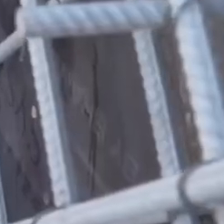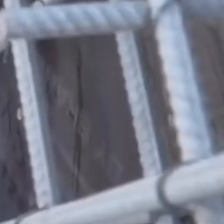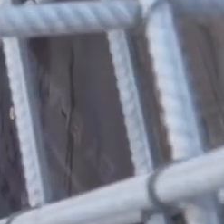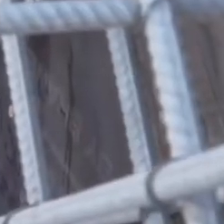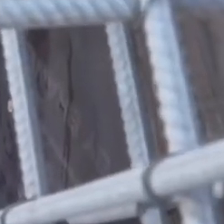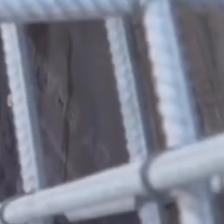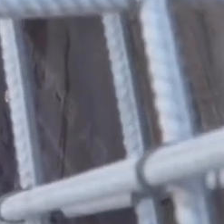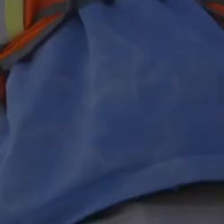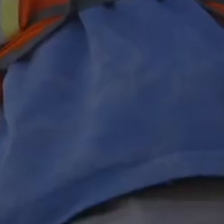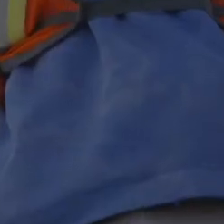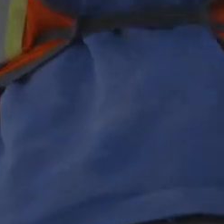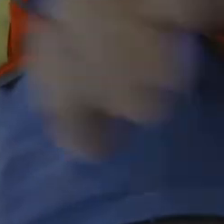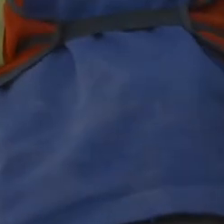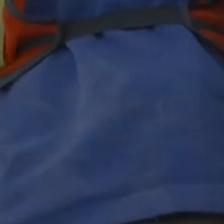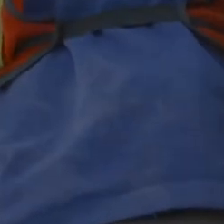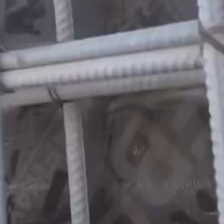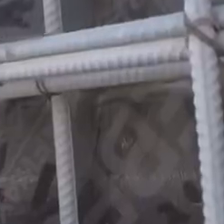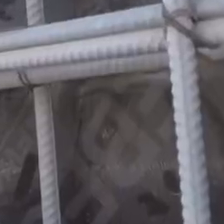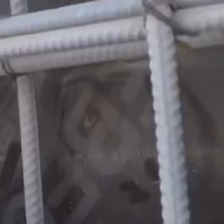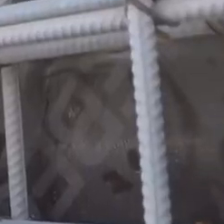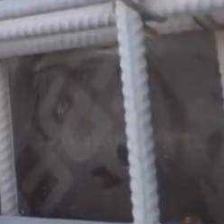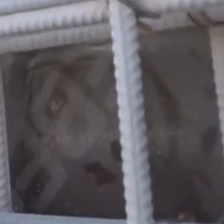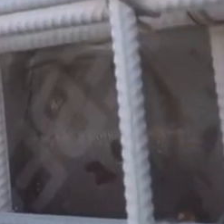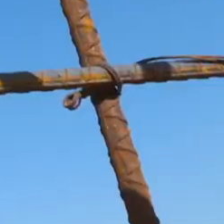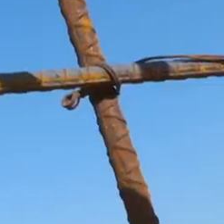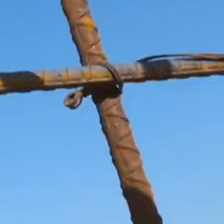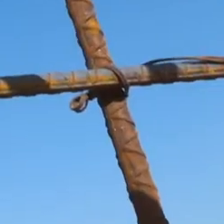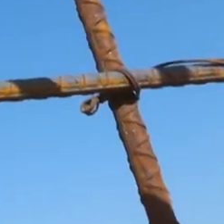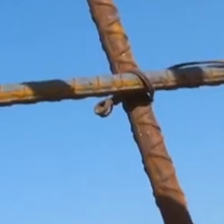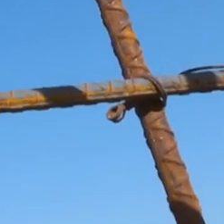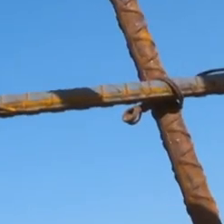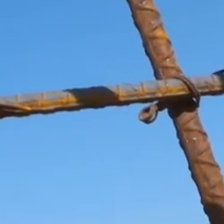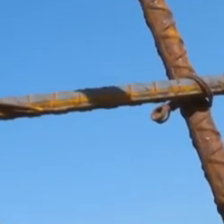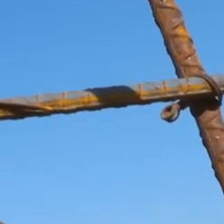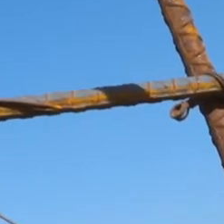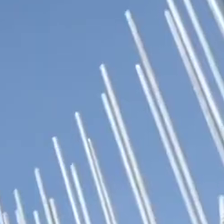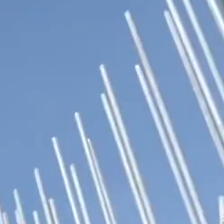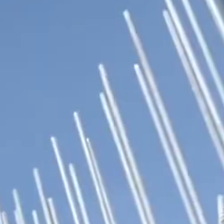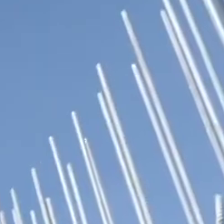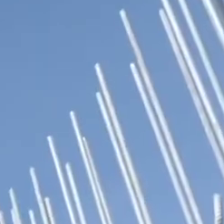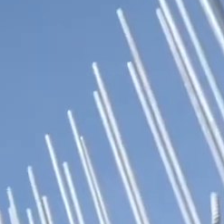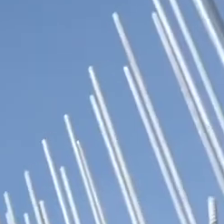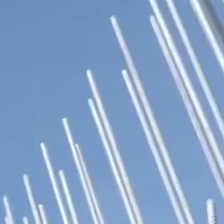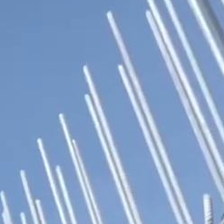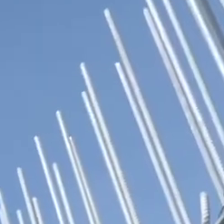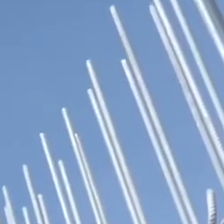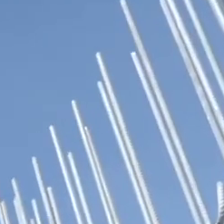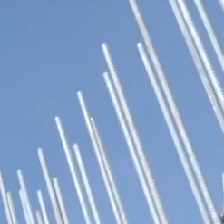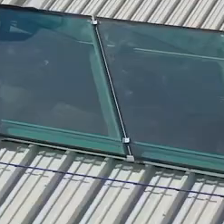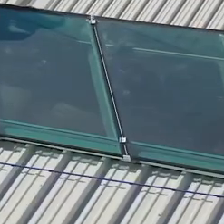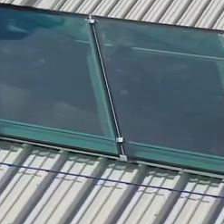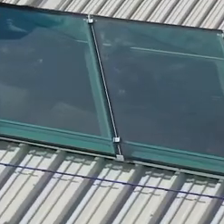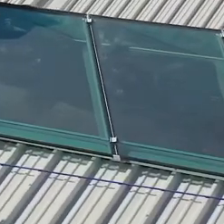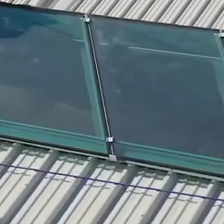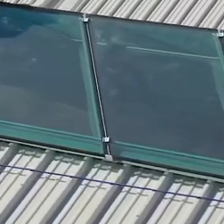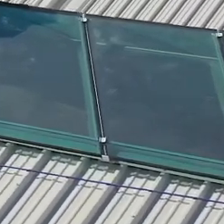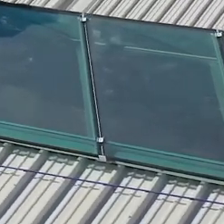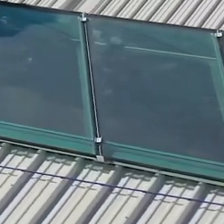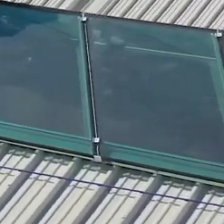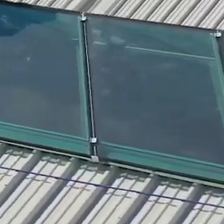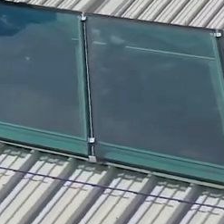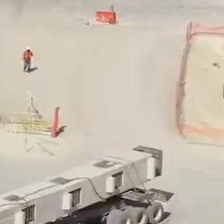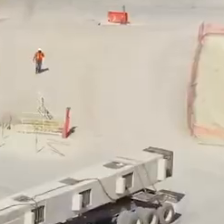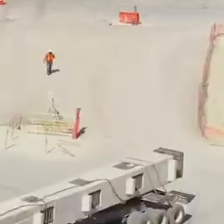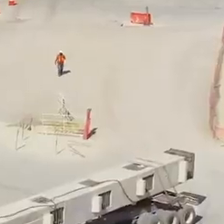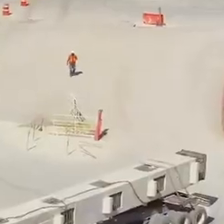armado de acero, relleno y compactación de material. A la fecha, se han generado 56.650